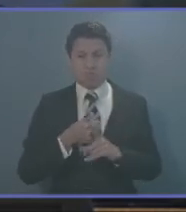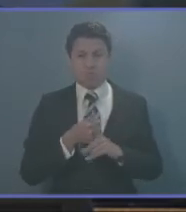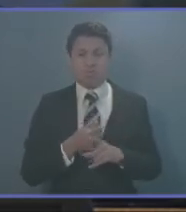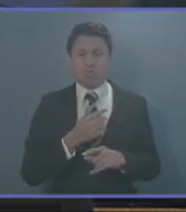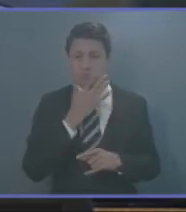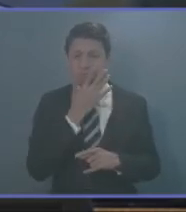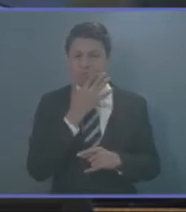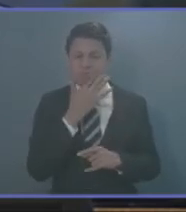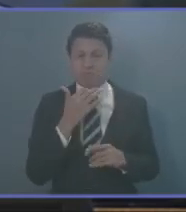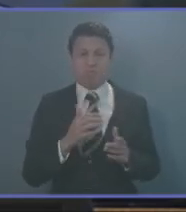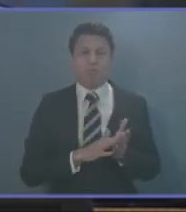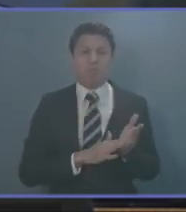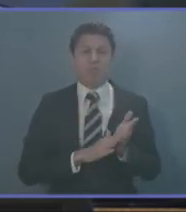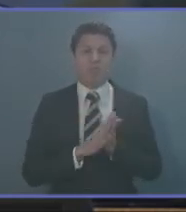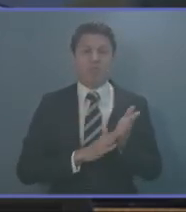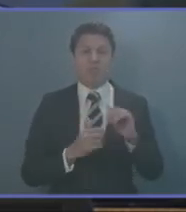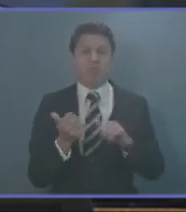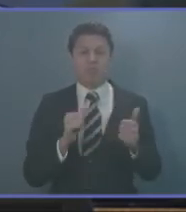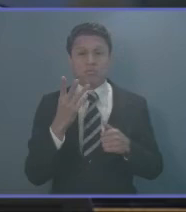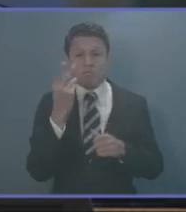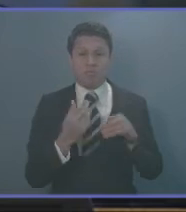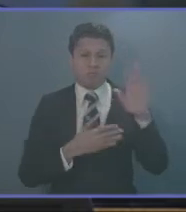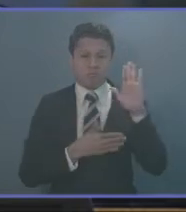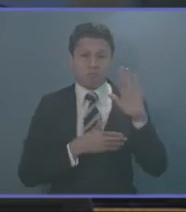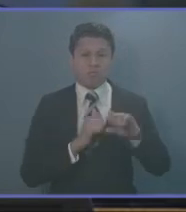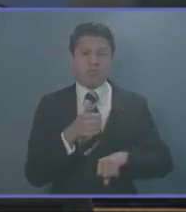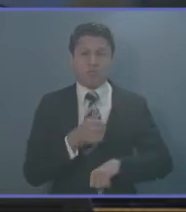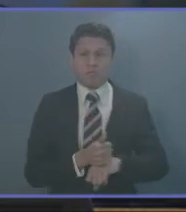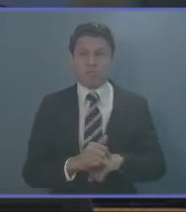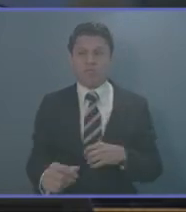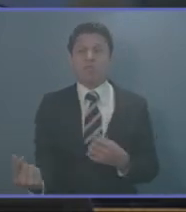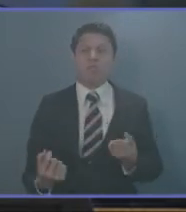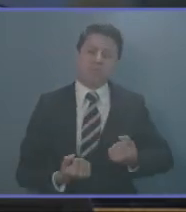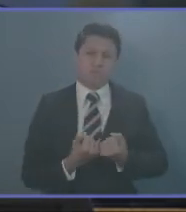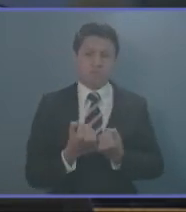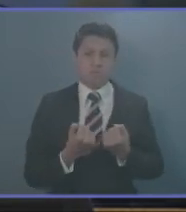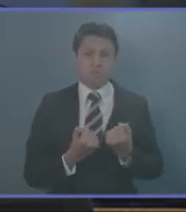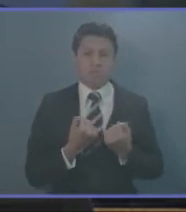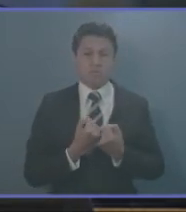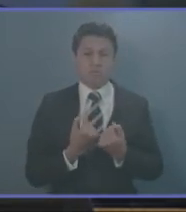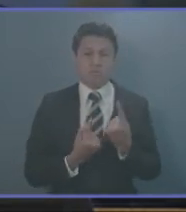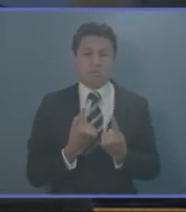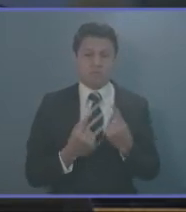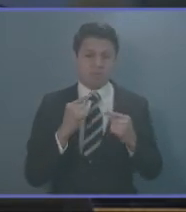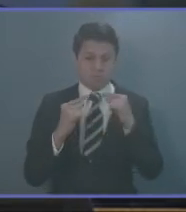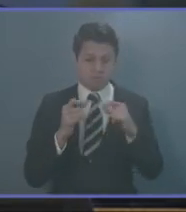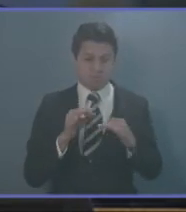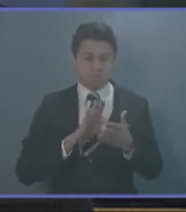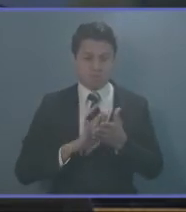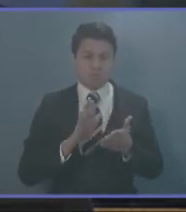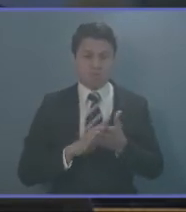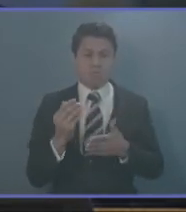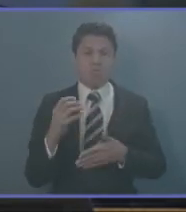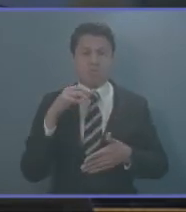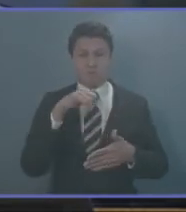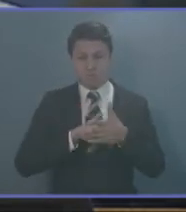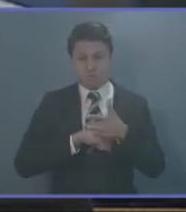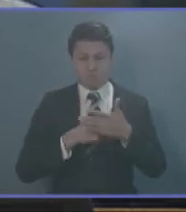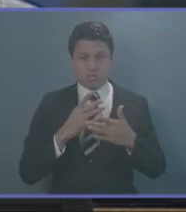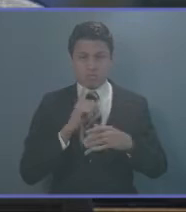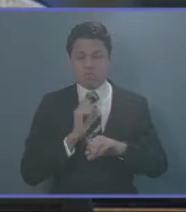correspondiente. Determinada la fecha de conformidad al inciso anterior, el contribuyente tiene la obligación de efectuar el pago del impuesto